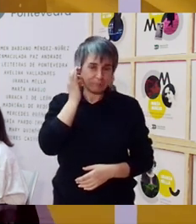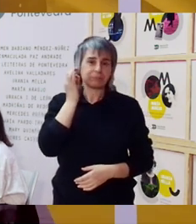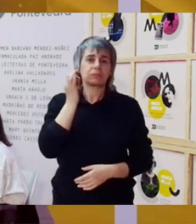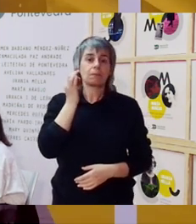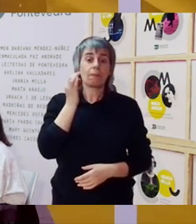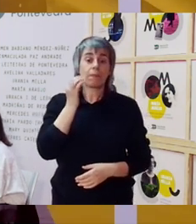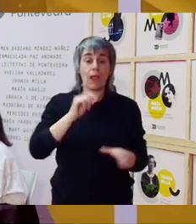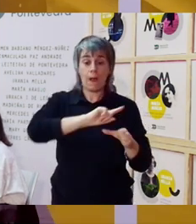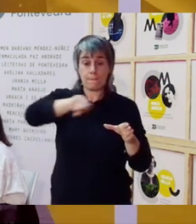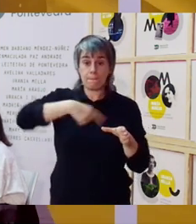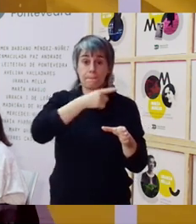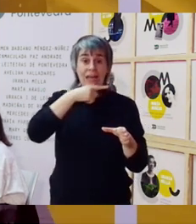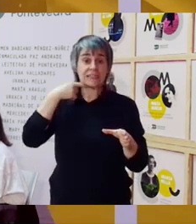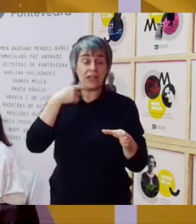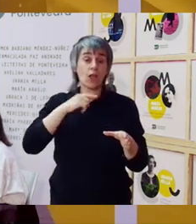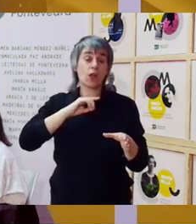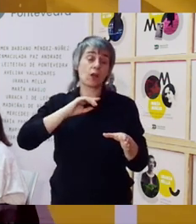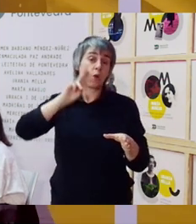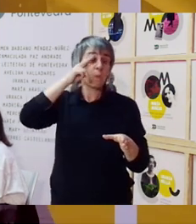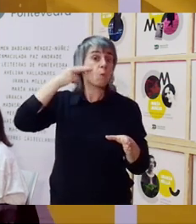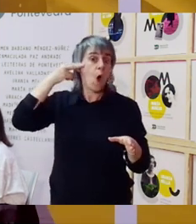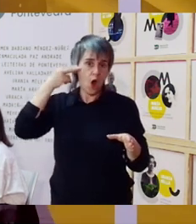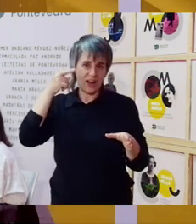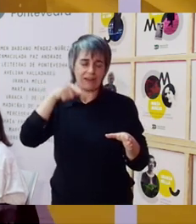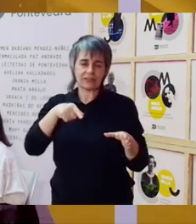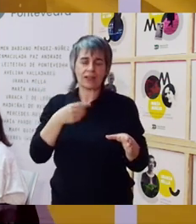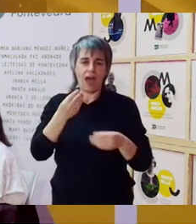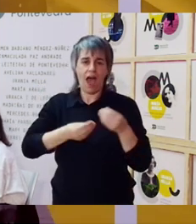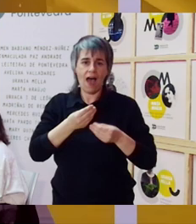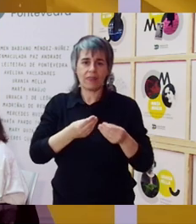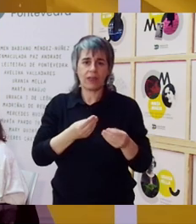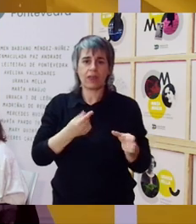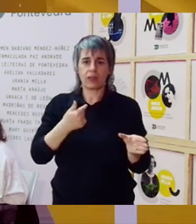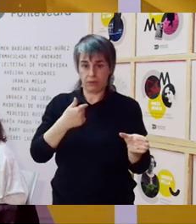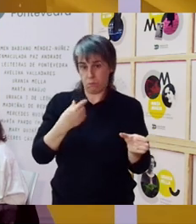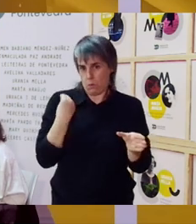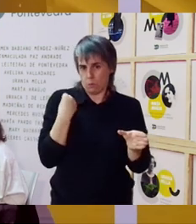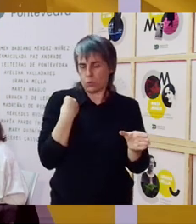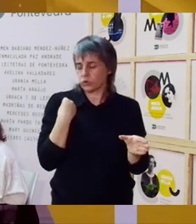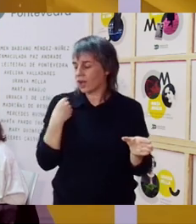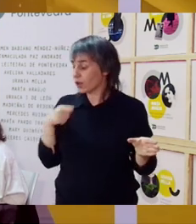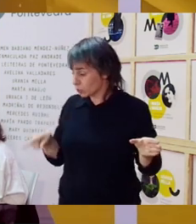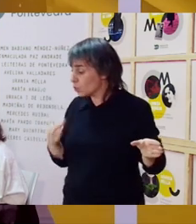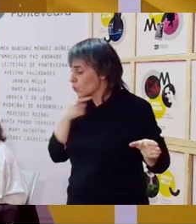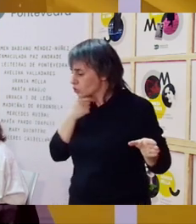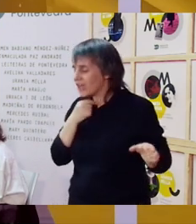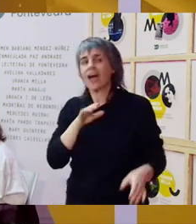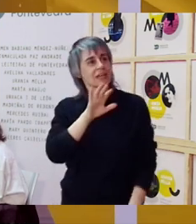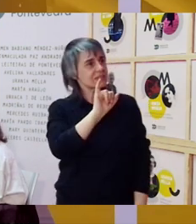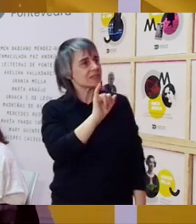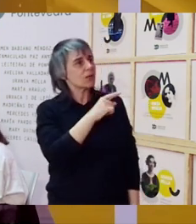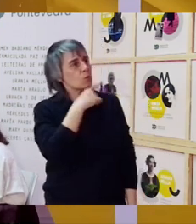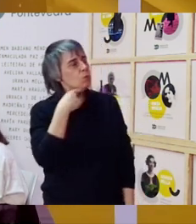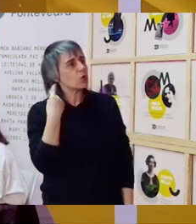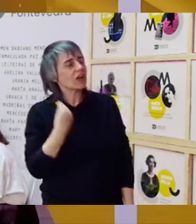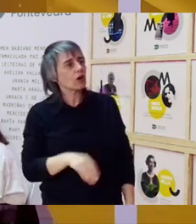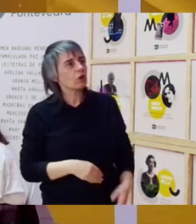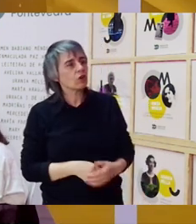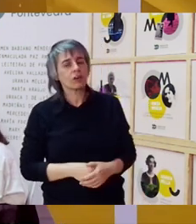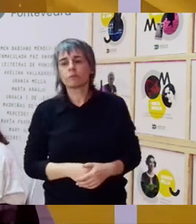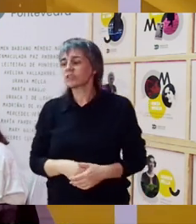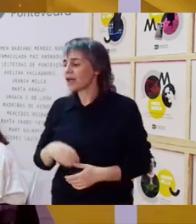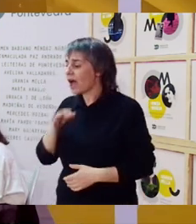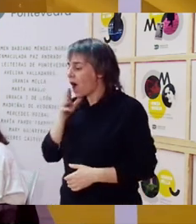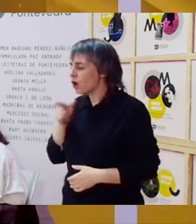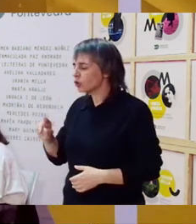un momento dado, quedamos as dúas na cociña, ela díxome, e gustou o pastel de moras? E dixen, sí, abuela, estaba riquísimo. Pois agora,